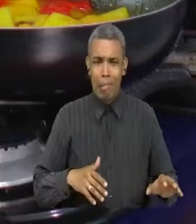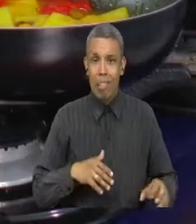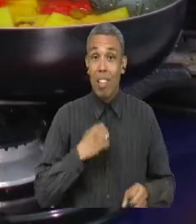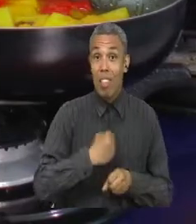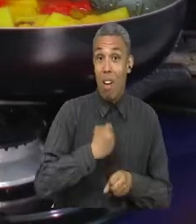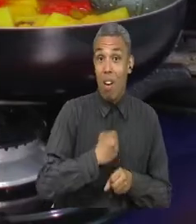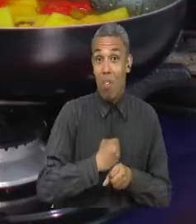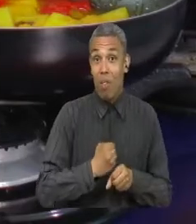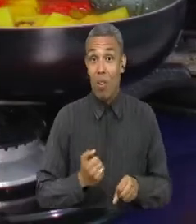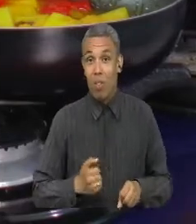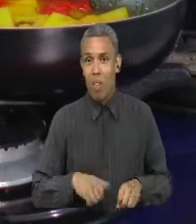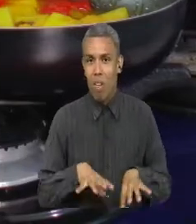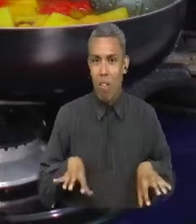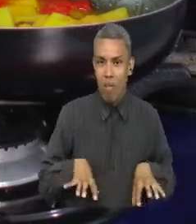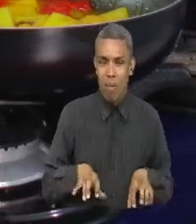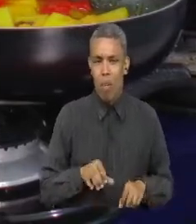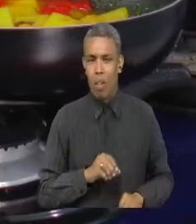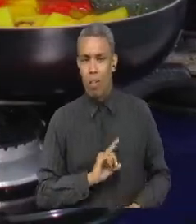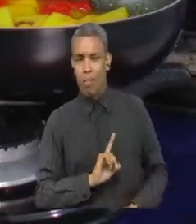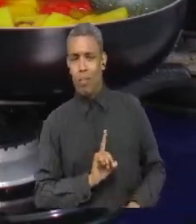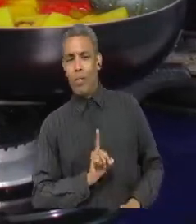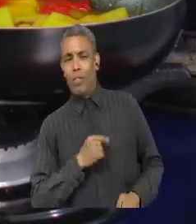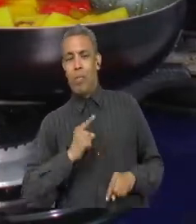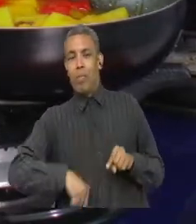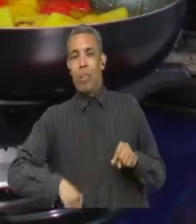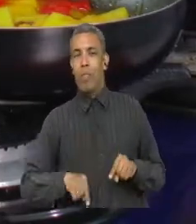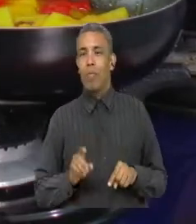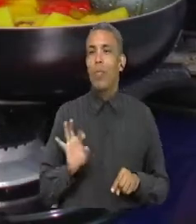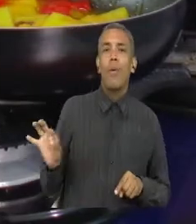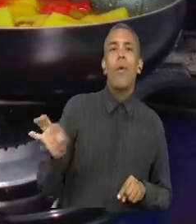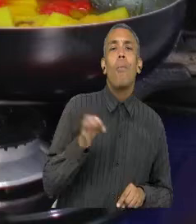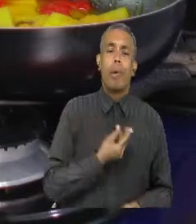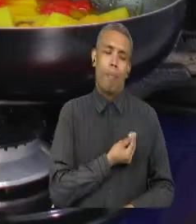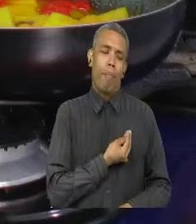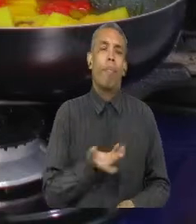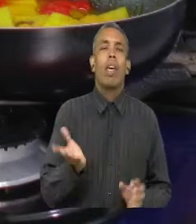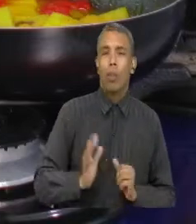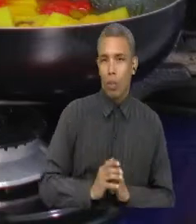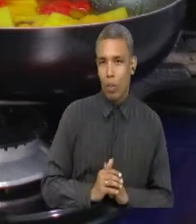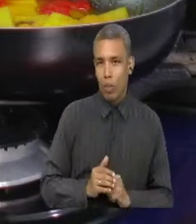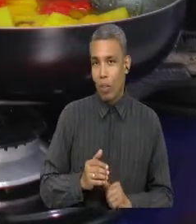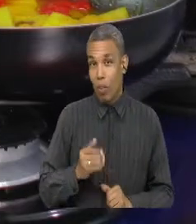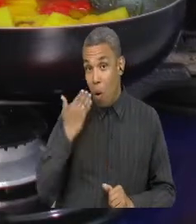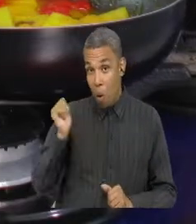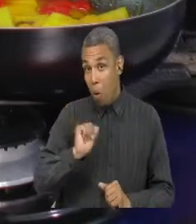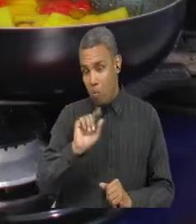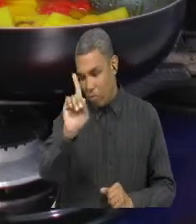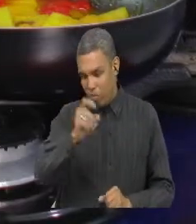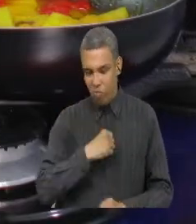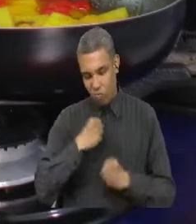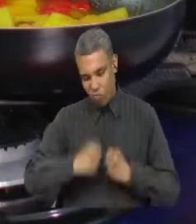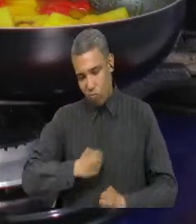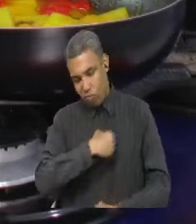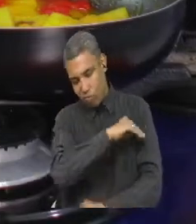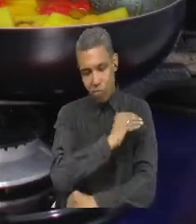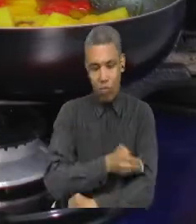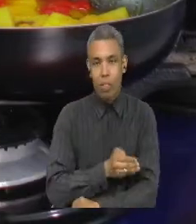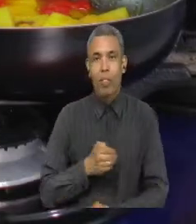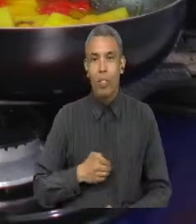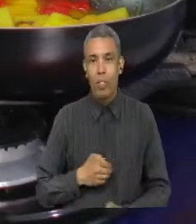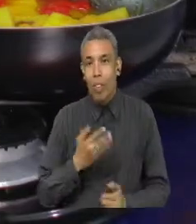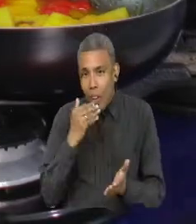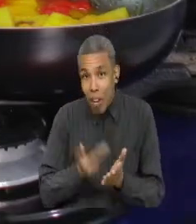queremos también aquí darle ese feliz día de la mujer a nuestra queridísima camarógrafa que está aquí con nosotros en el set de A Pedir de Boca, a Paulita. A ver si